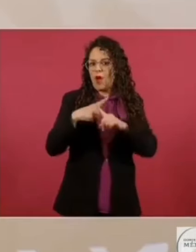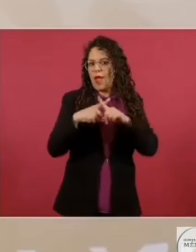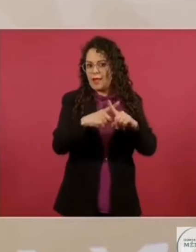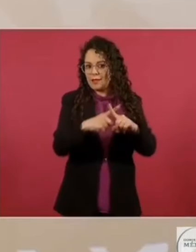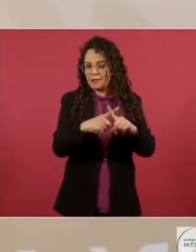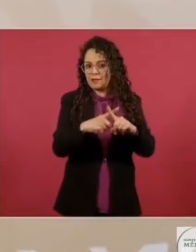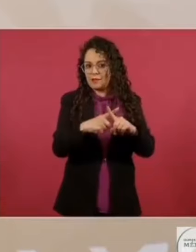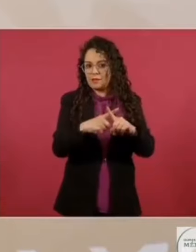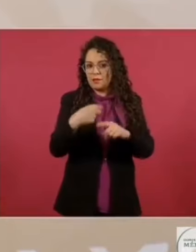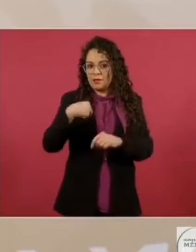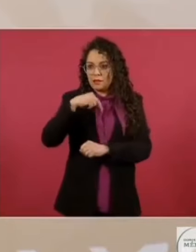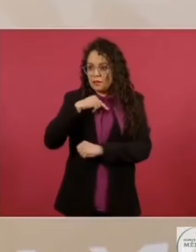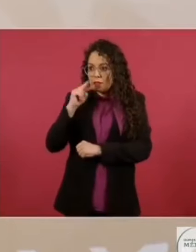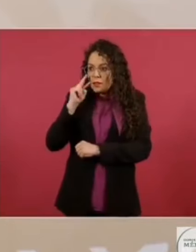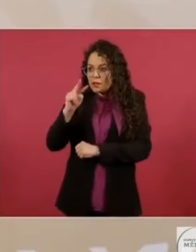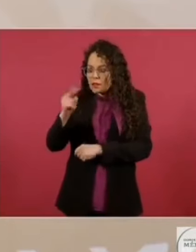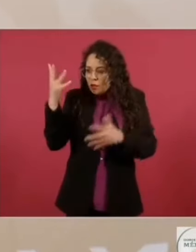170